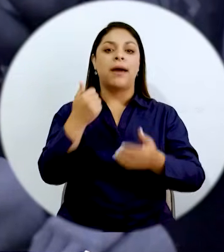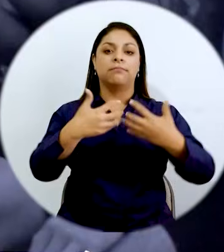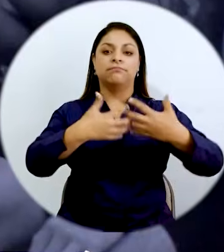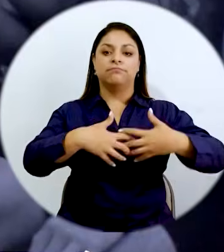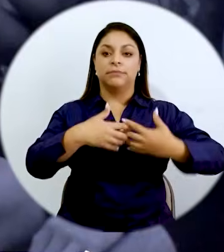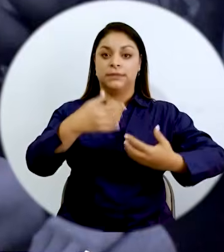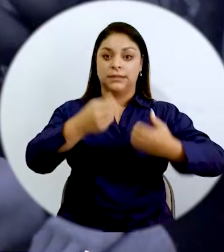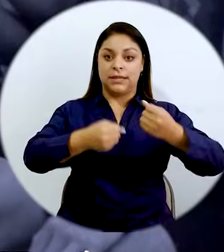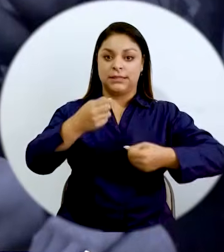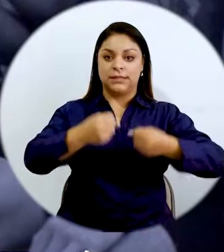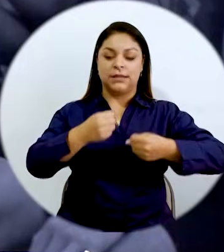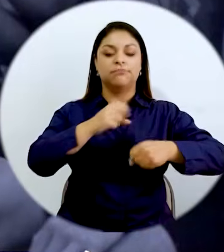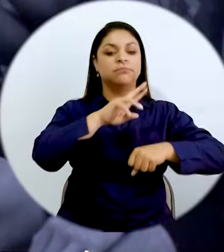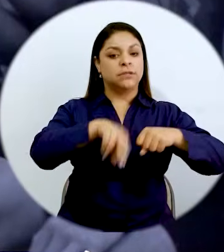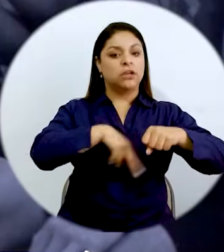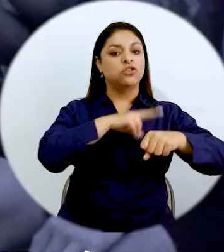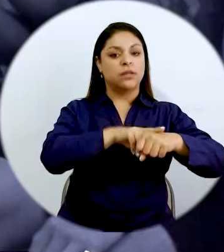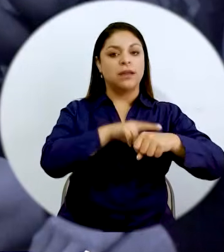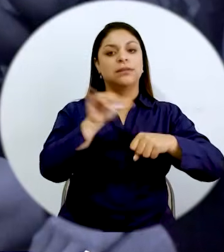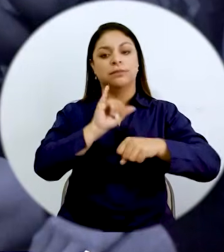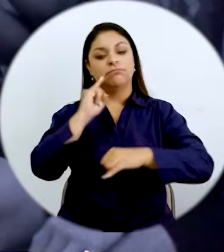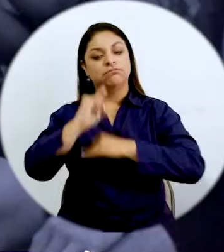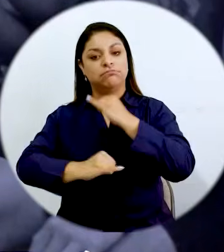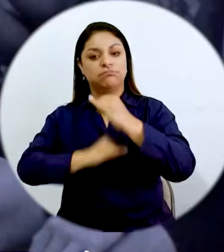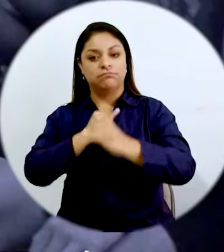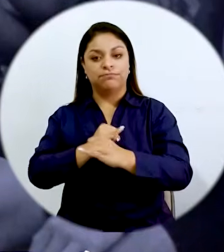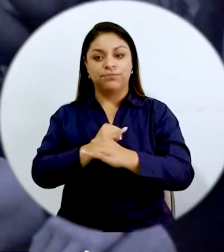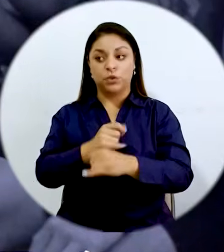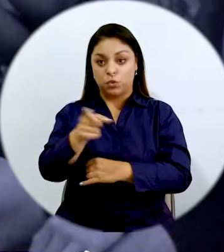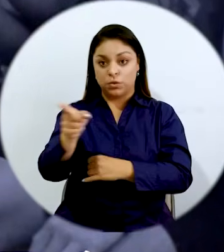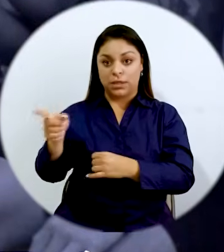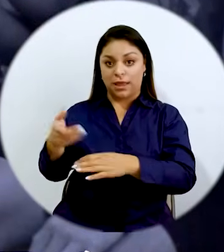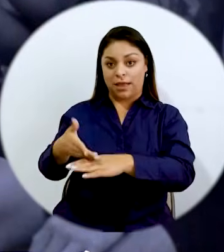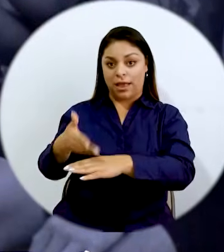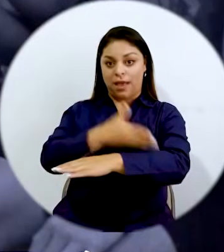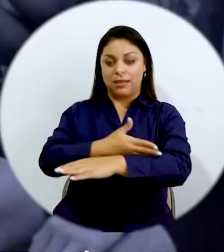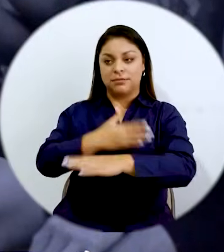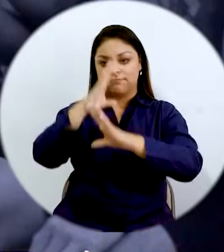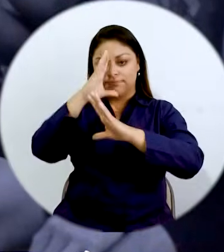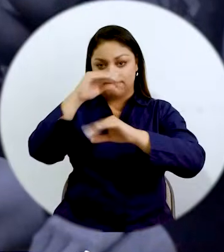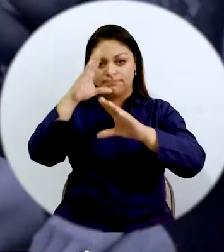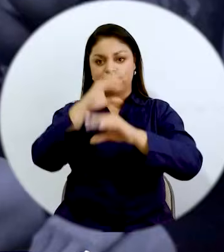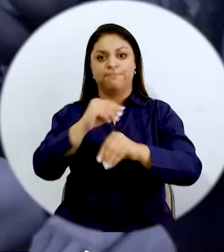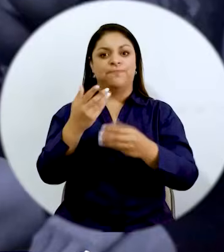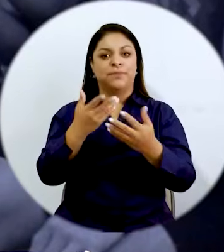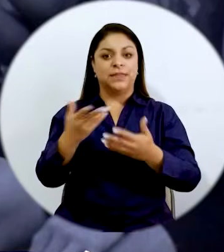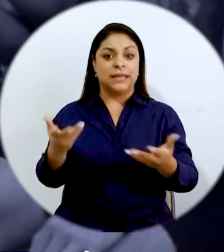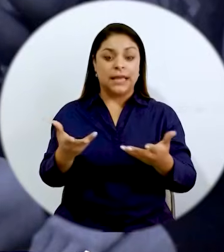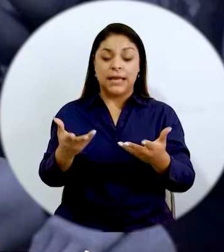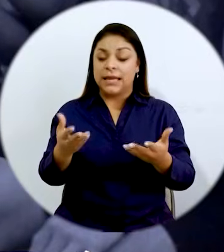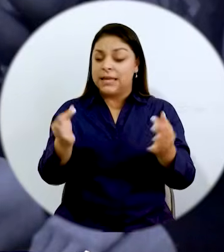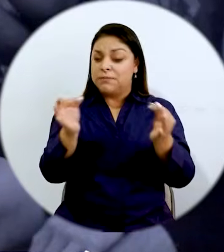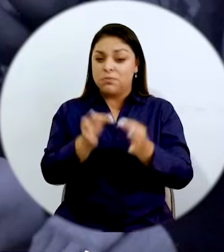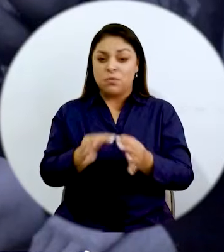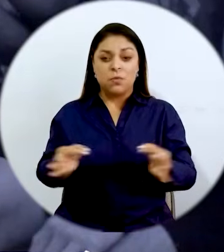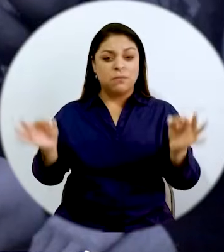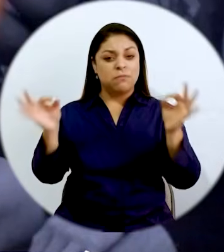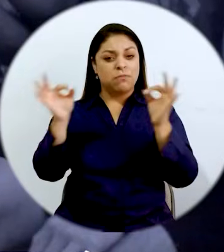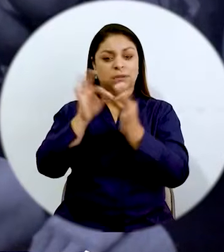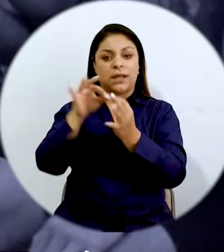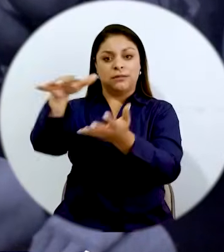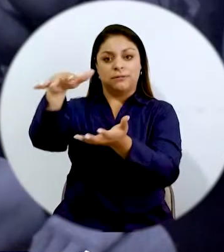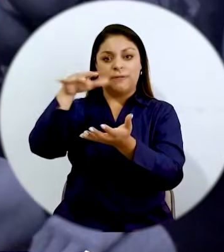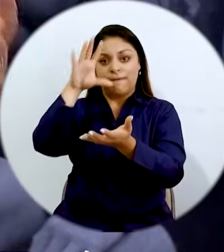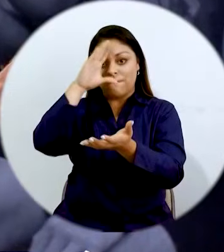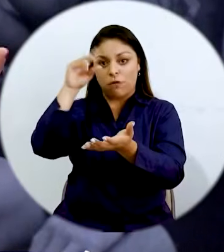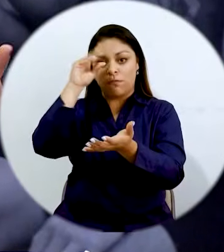bloques anteriores ustedes mencionaban, bueno, de la importancia que tiene la recolección de todos estos datos que se permite ingresar el software. ¿Qué diferencia